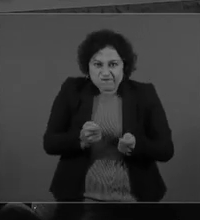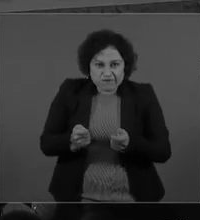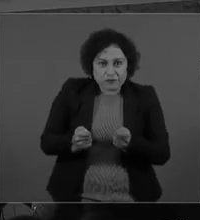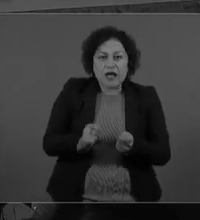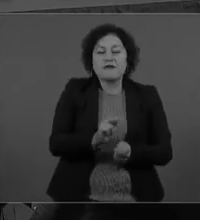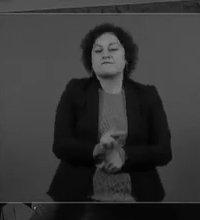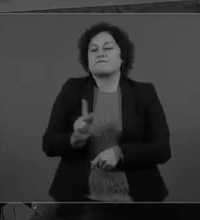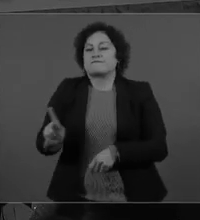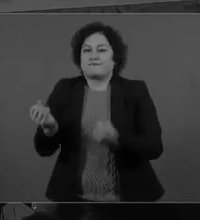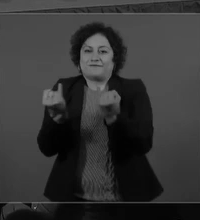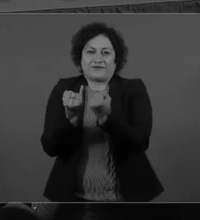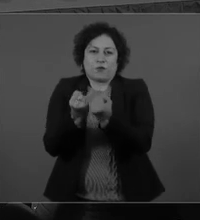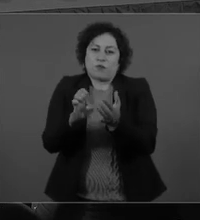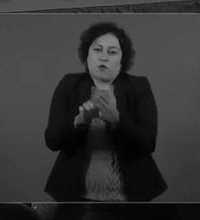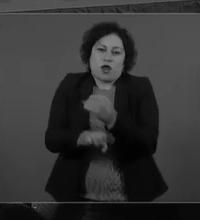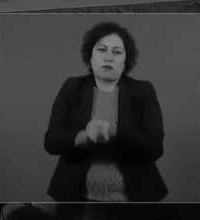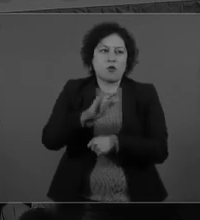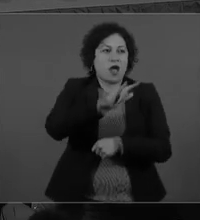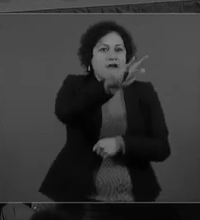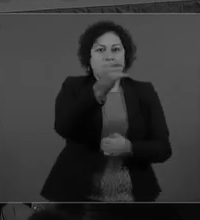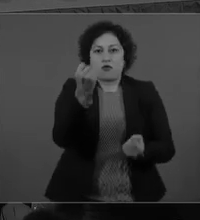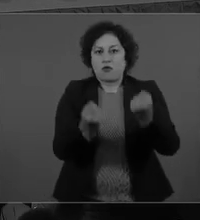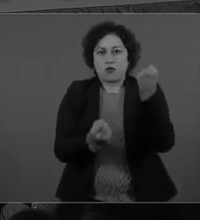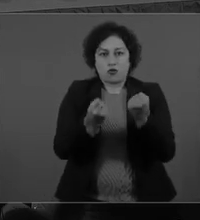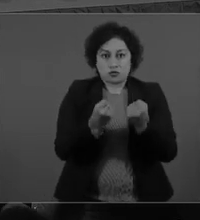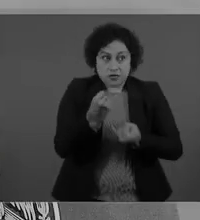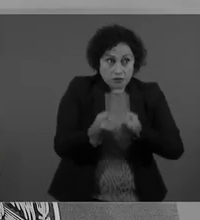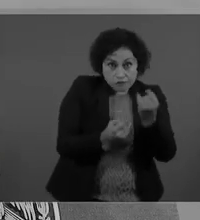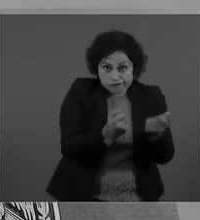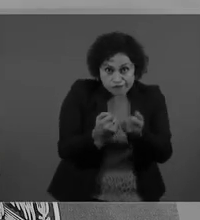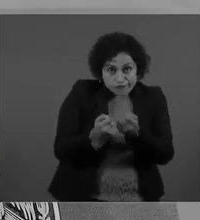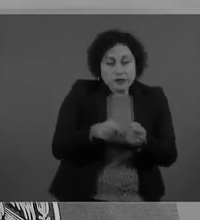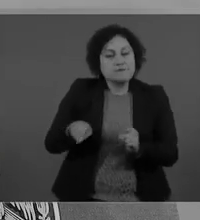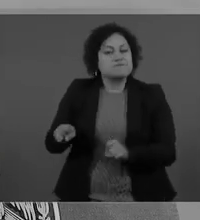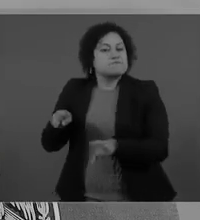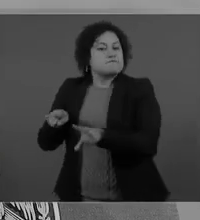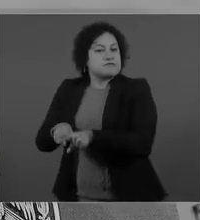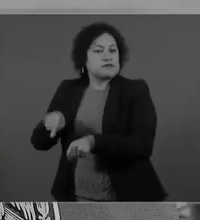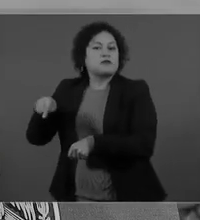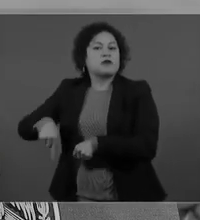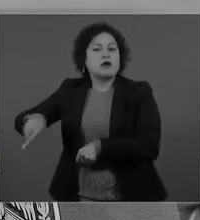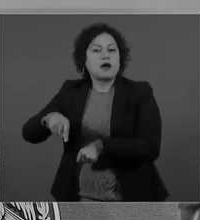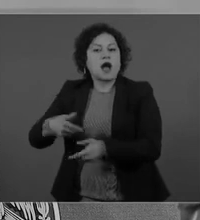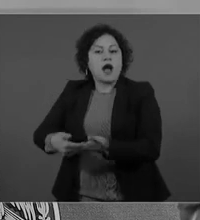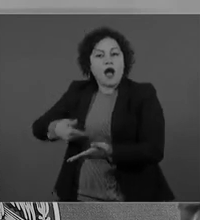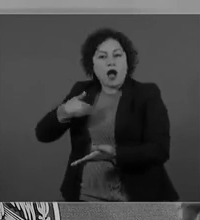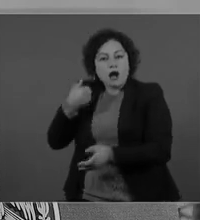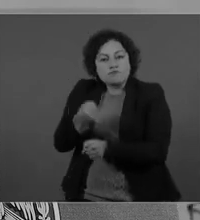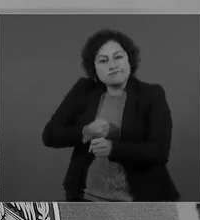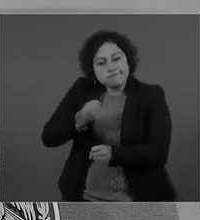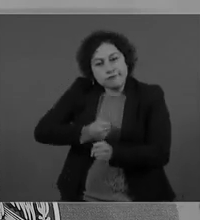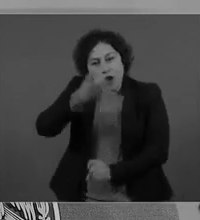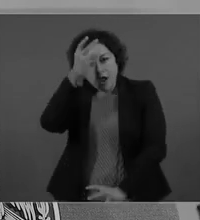avión o un coche, ¿no? Que te permite entrenarte para conocer cómo funcionan estas alertas, cómo